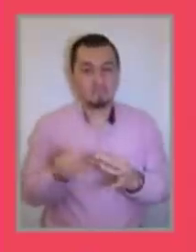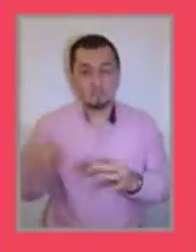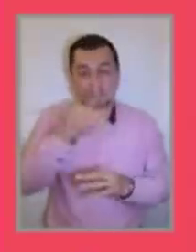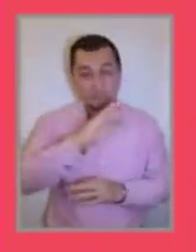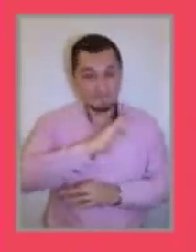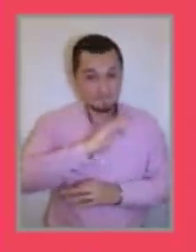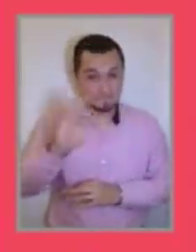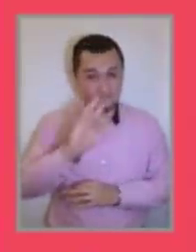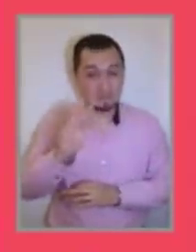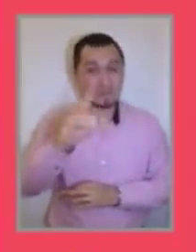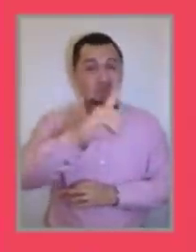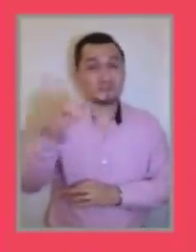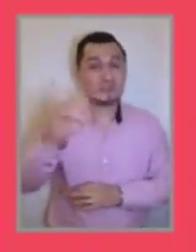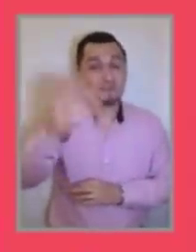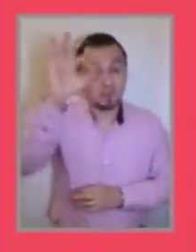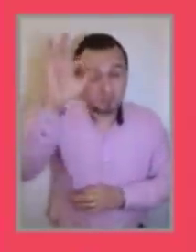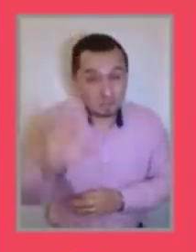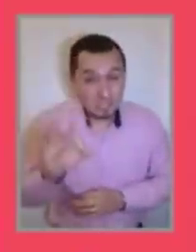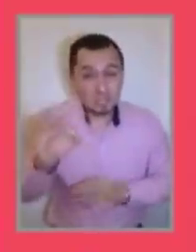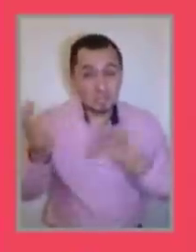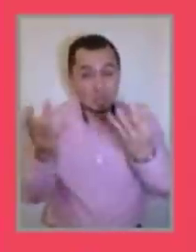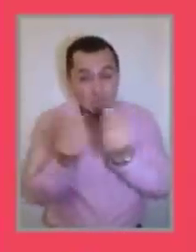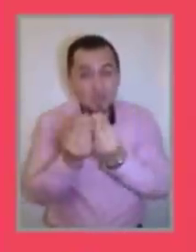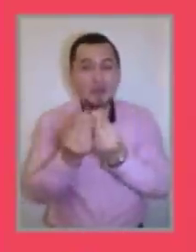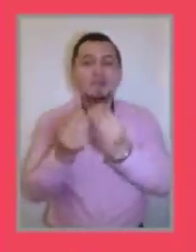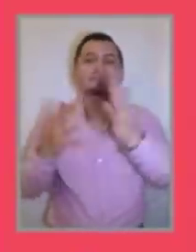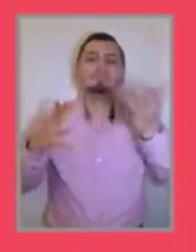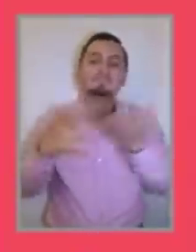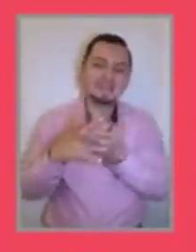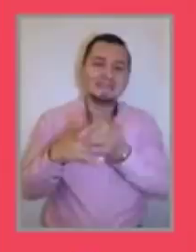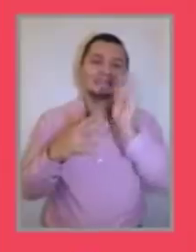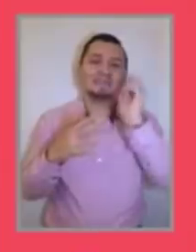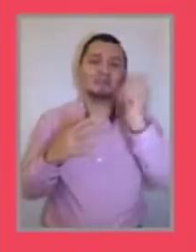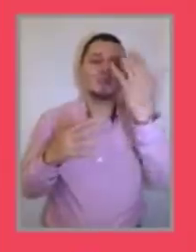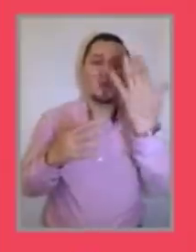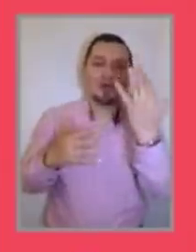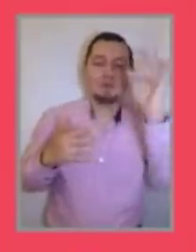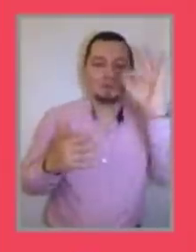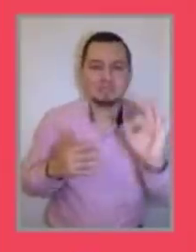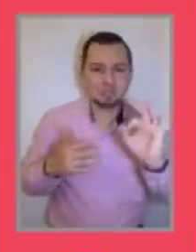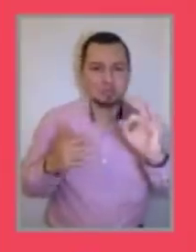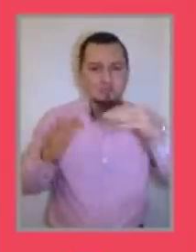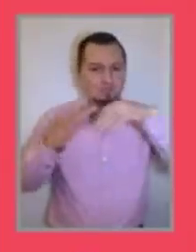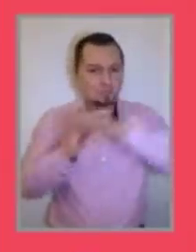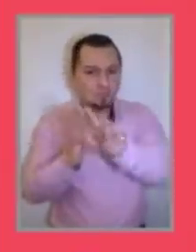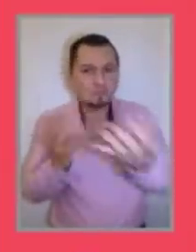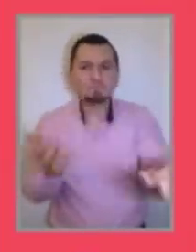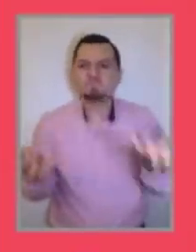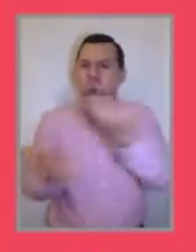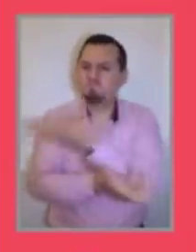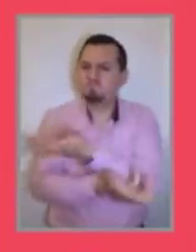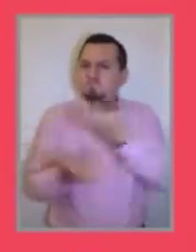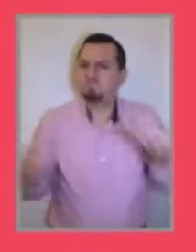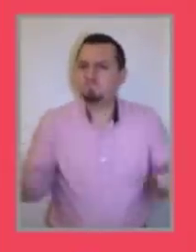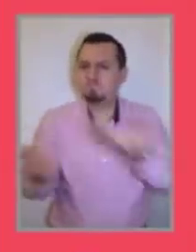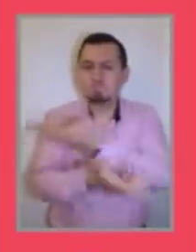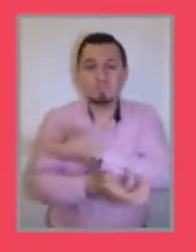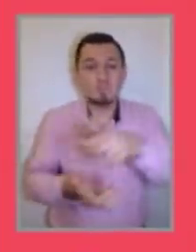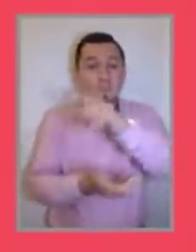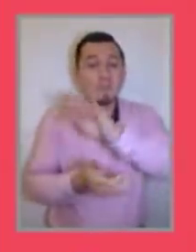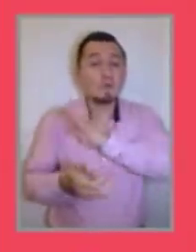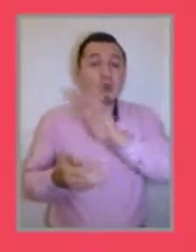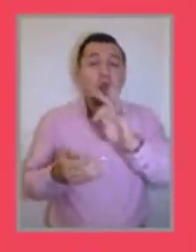es del 100% de la matrícula, pero ahí dividimos a la escuela en un 50%, es decir, van a ir unos grupos, unos